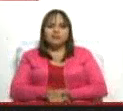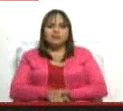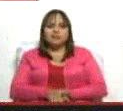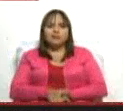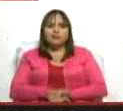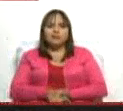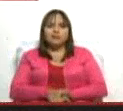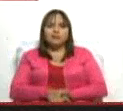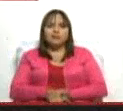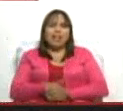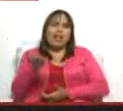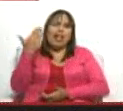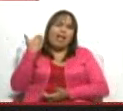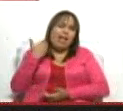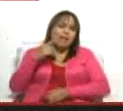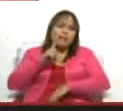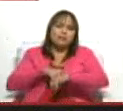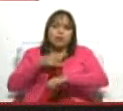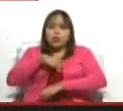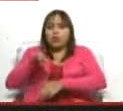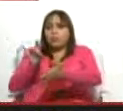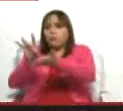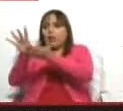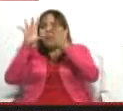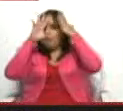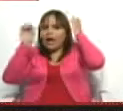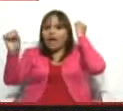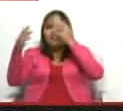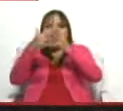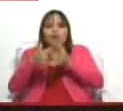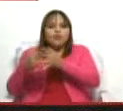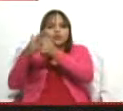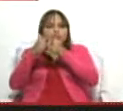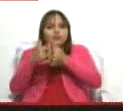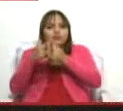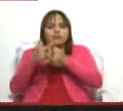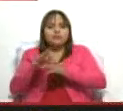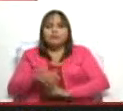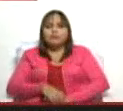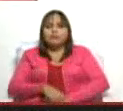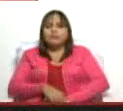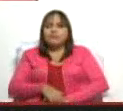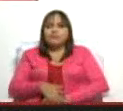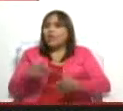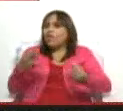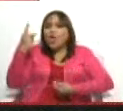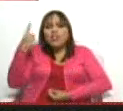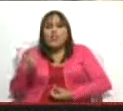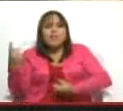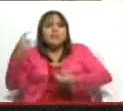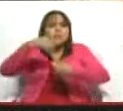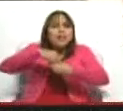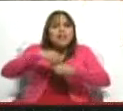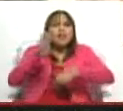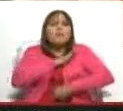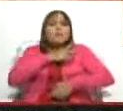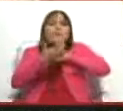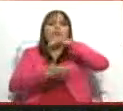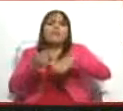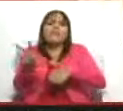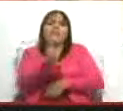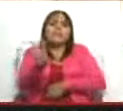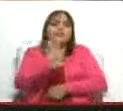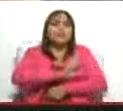Hace tiempo nosotros echamos de aquí a la embajada de Estados Unidos. Tiene nada que hacer en los asuntos internos de Venezuela.